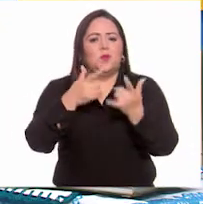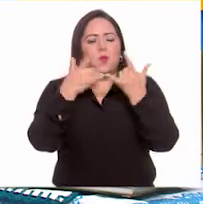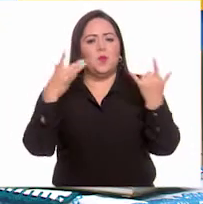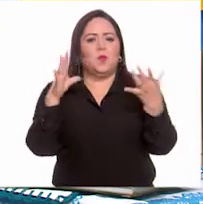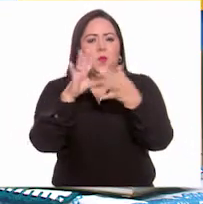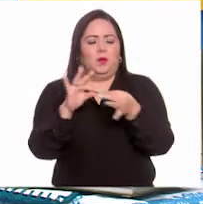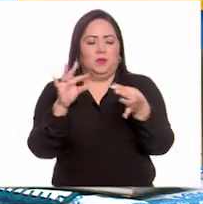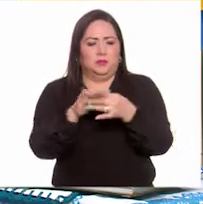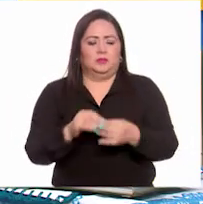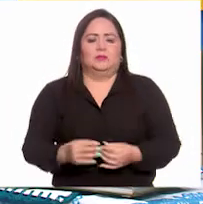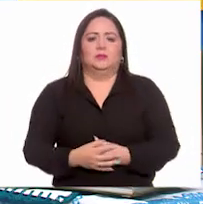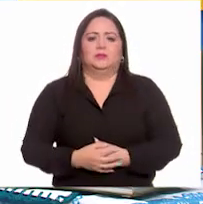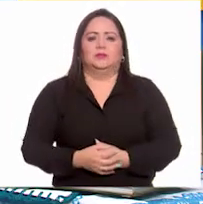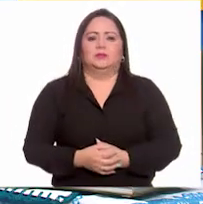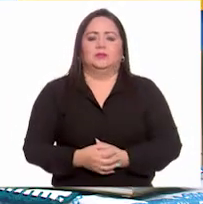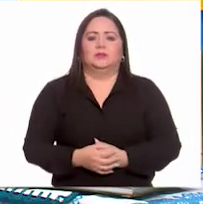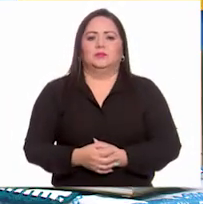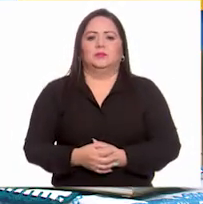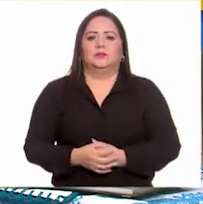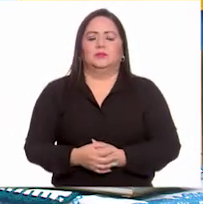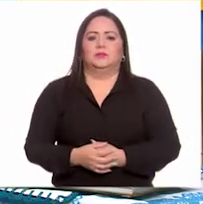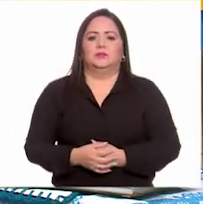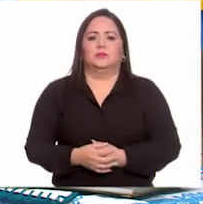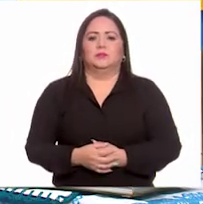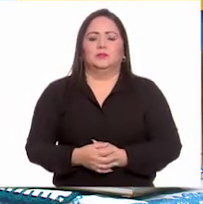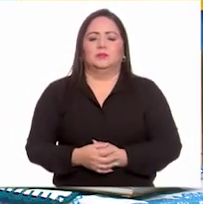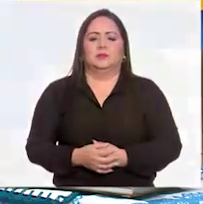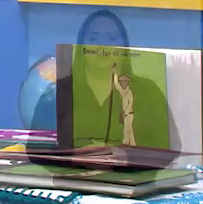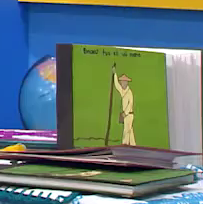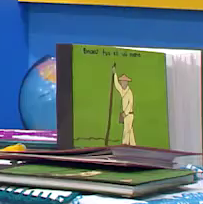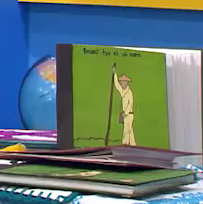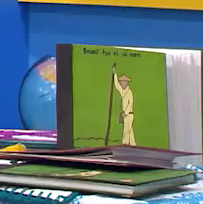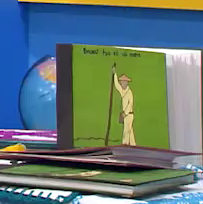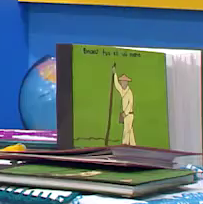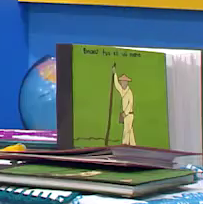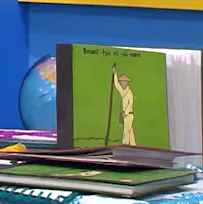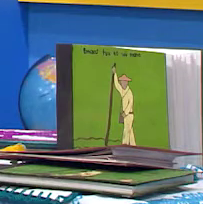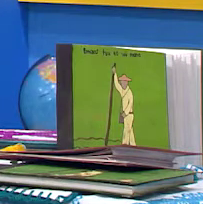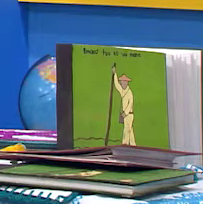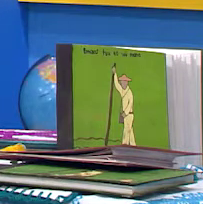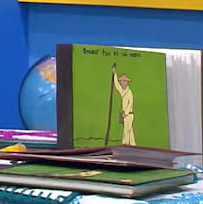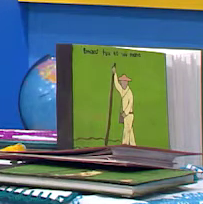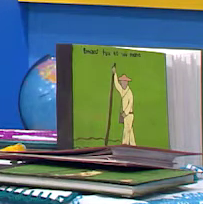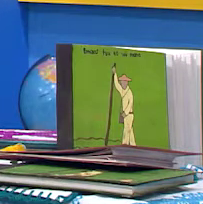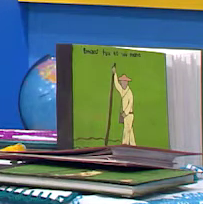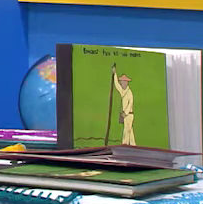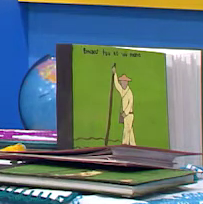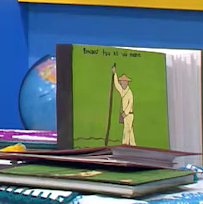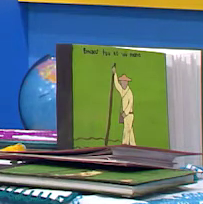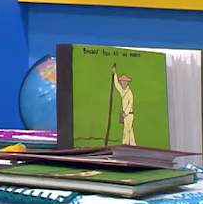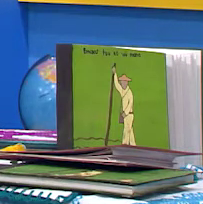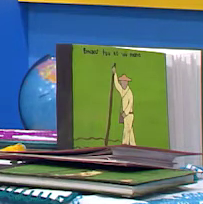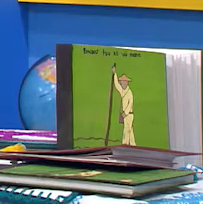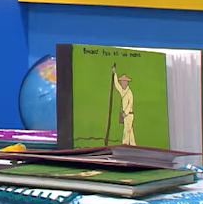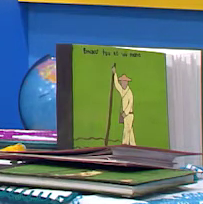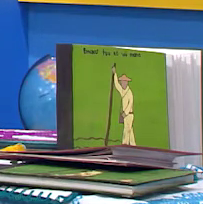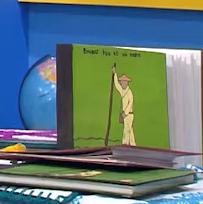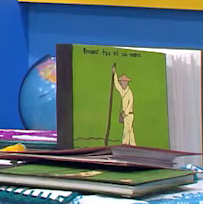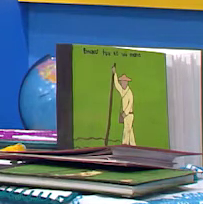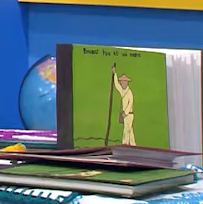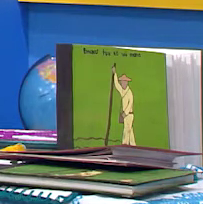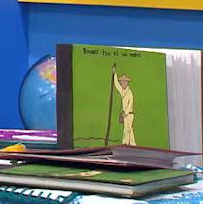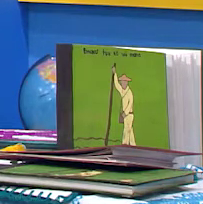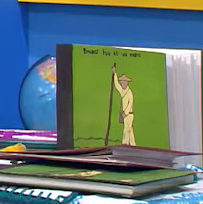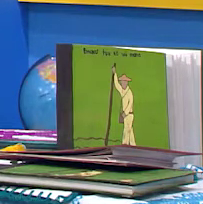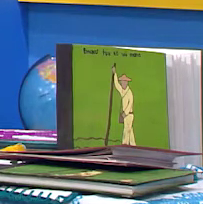mí, más joven ni igual la gallina, hacia chiquilla ni igual a jamón, ni a chiquilla ni igual. Eja, nesna